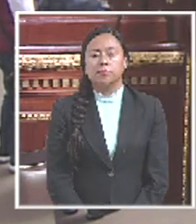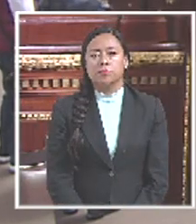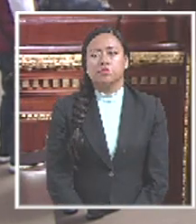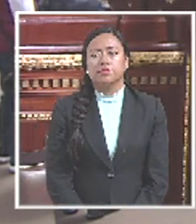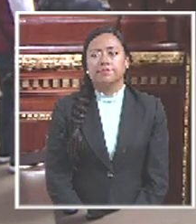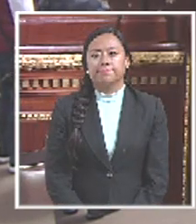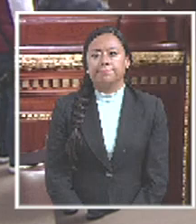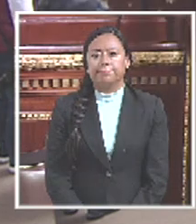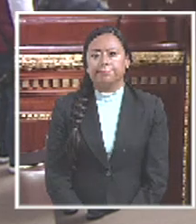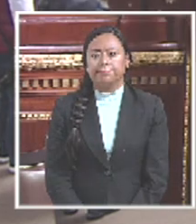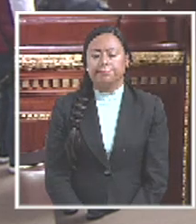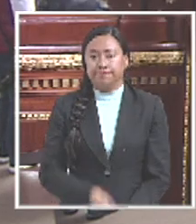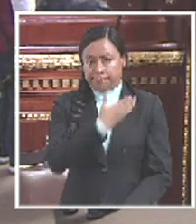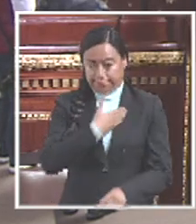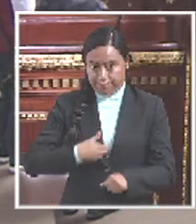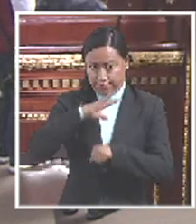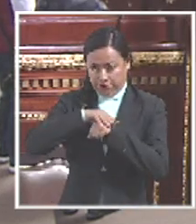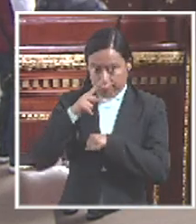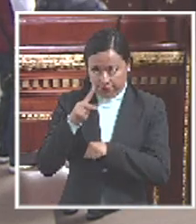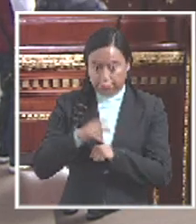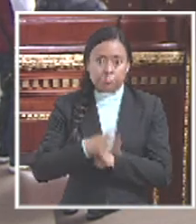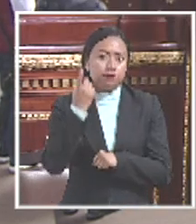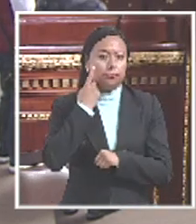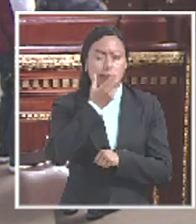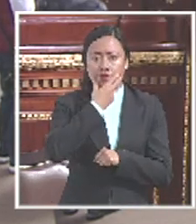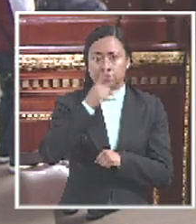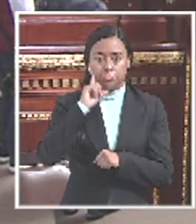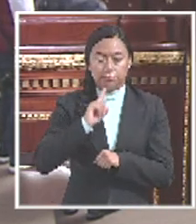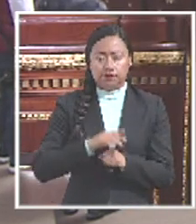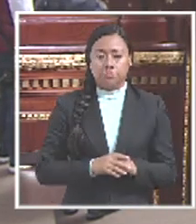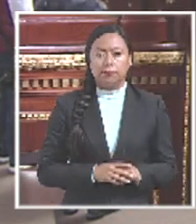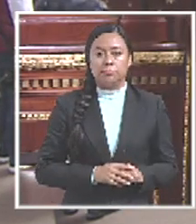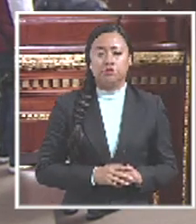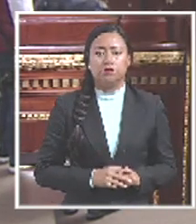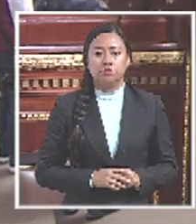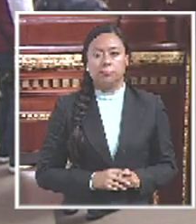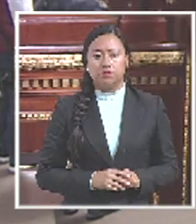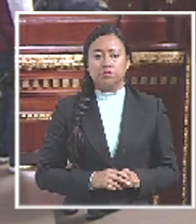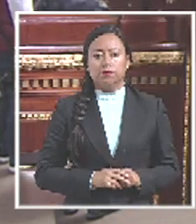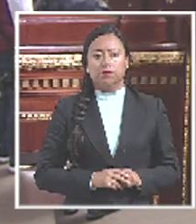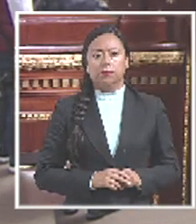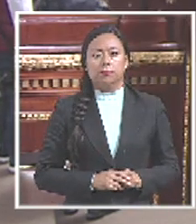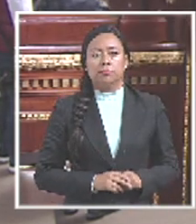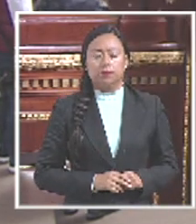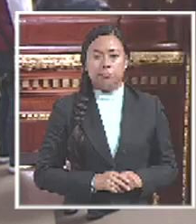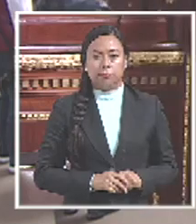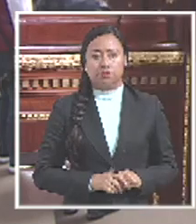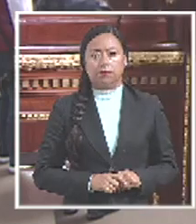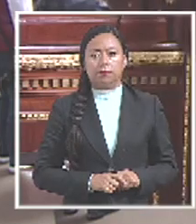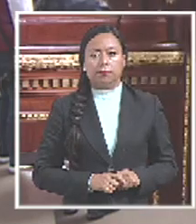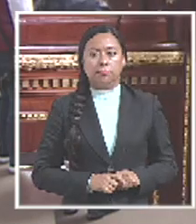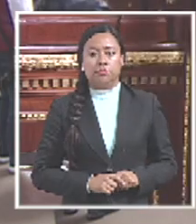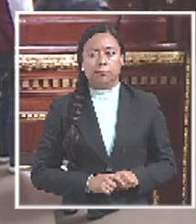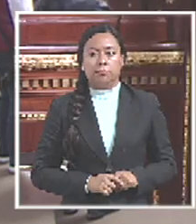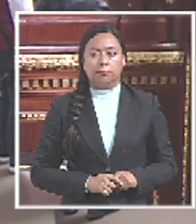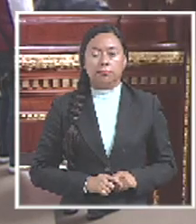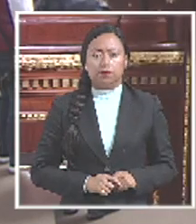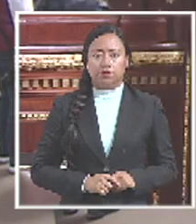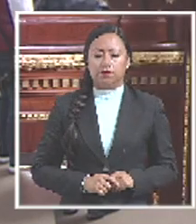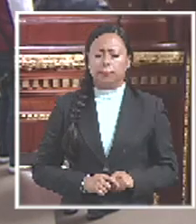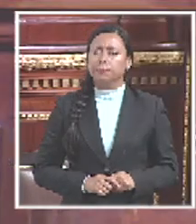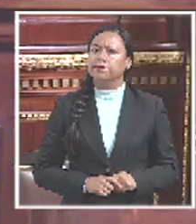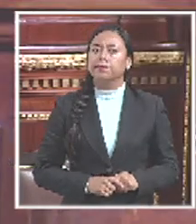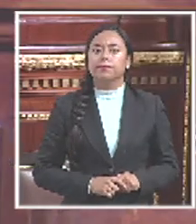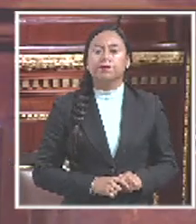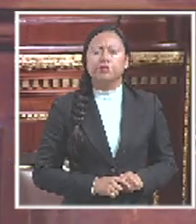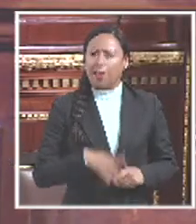Con la venia de la presidencia, diputadas, diputados, en el año que